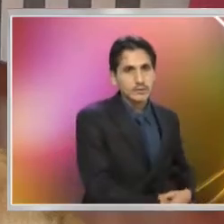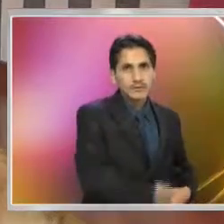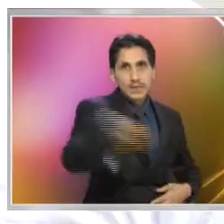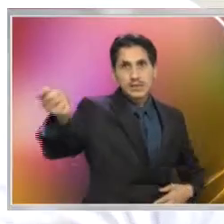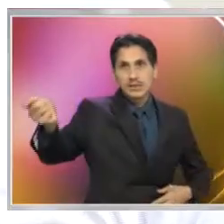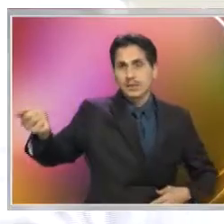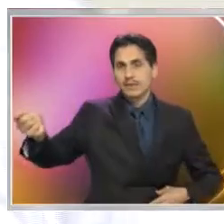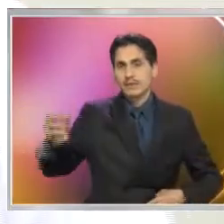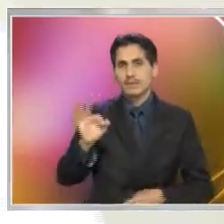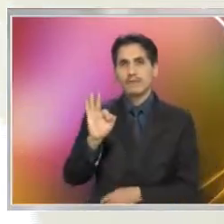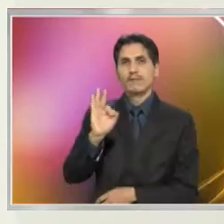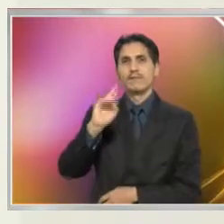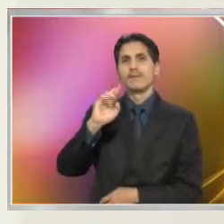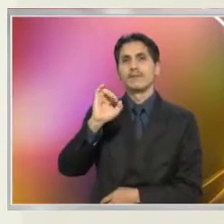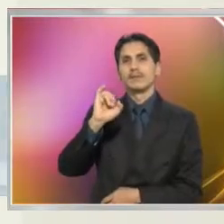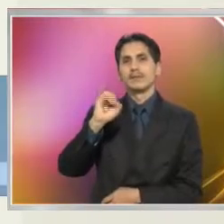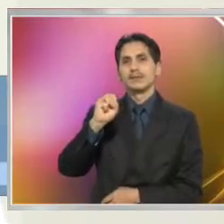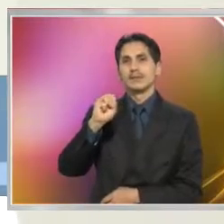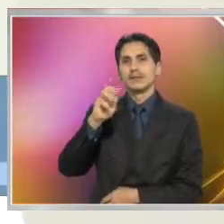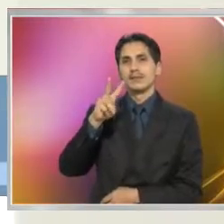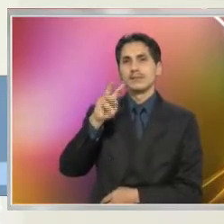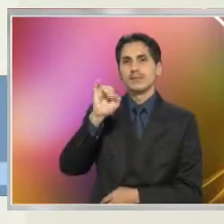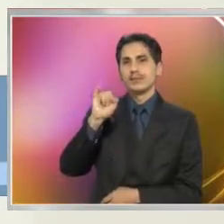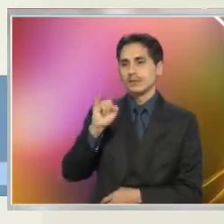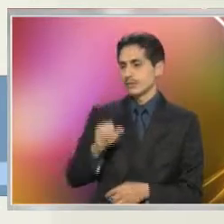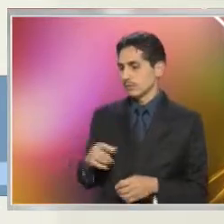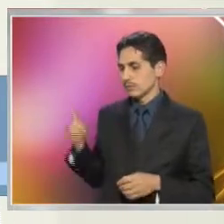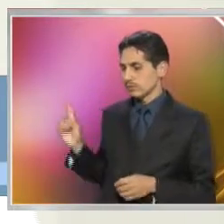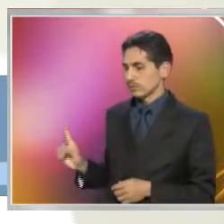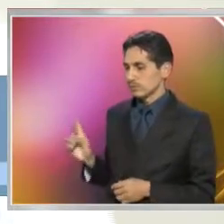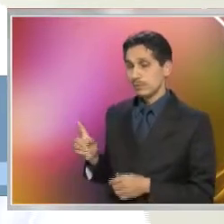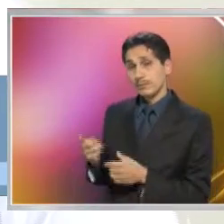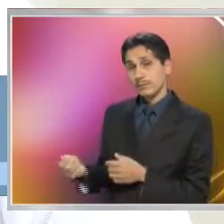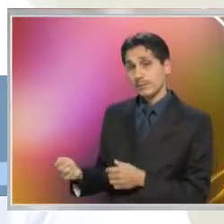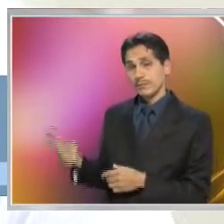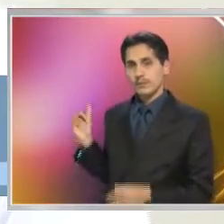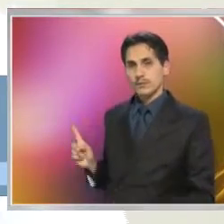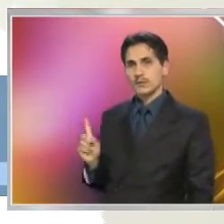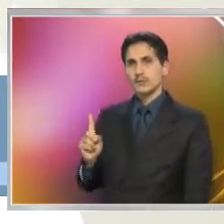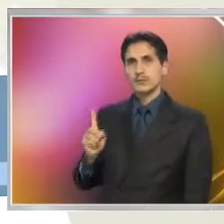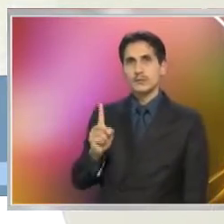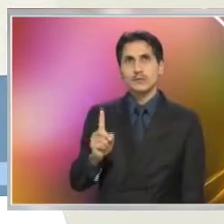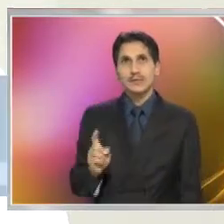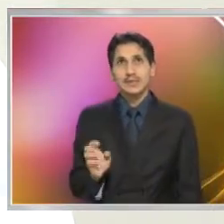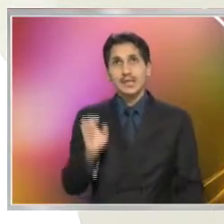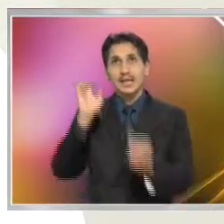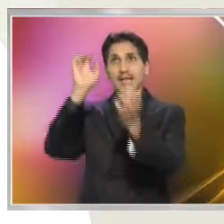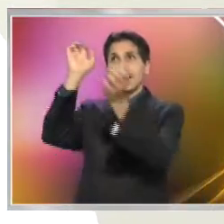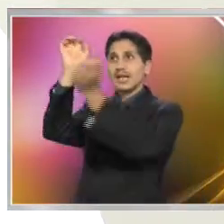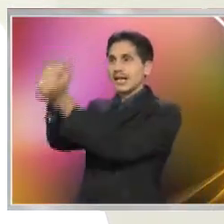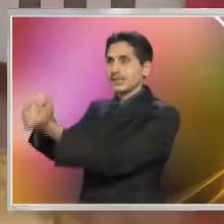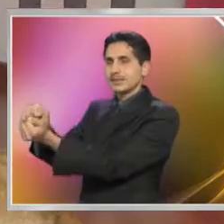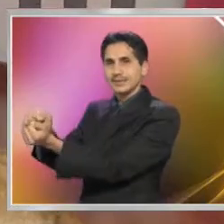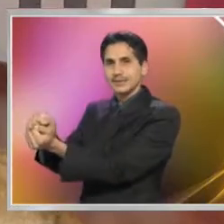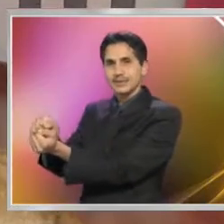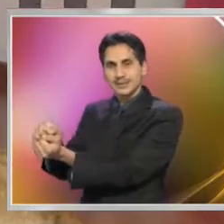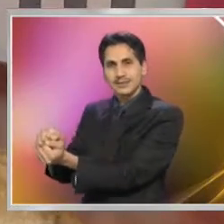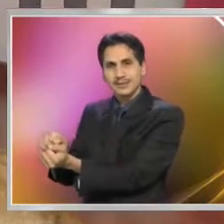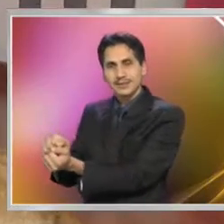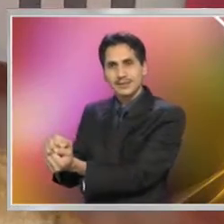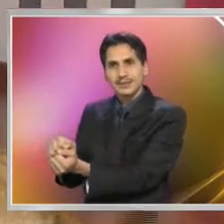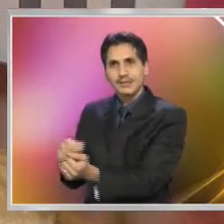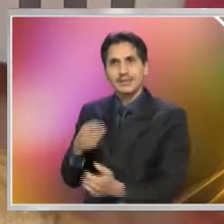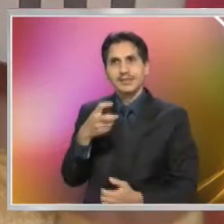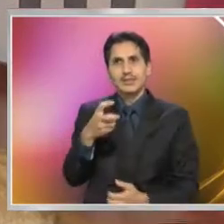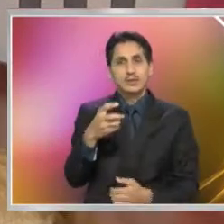tiene un poquito más de 20 años y por el momento soy el único mexicano que se ha parado en una mundial. Oye, Merlina va a ir, te va a acompañar